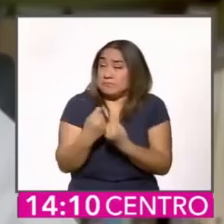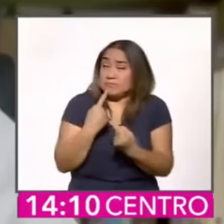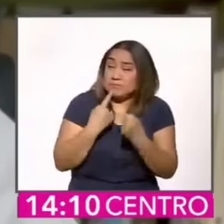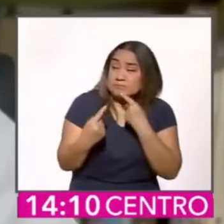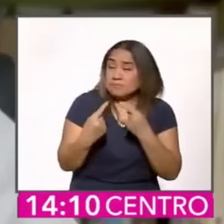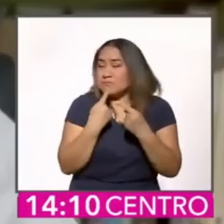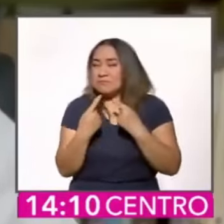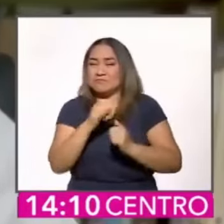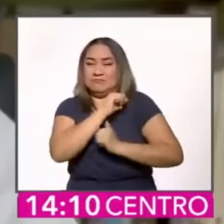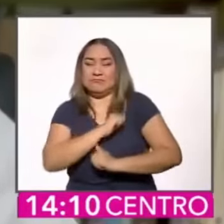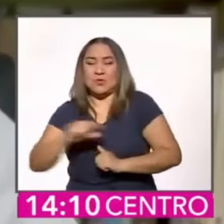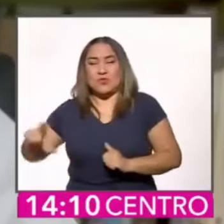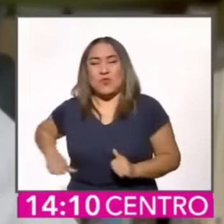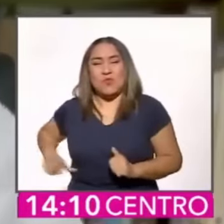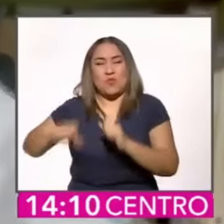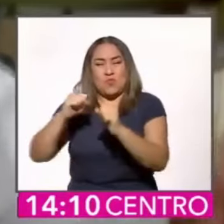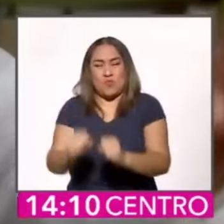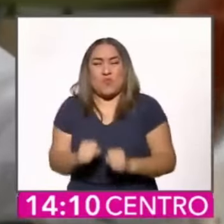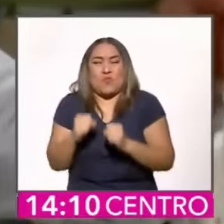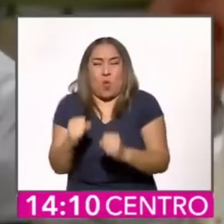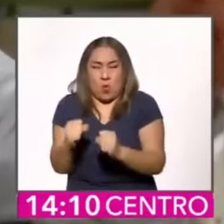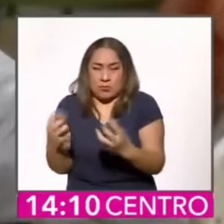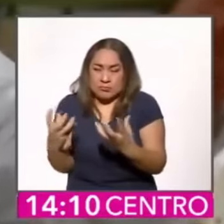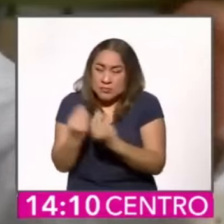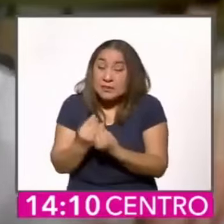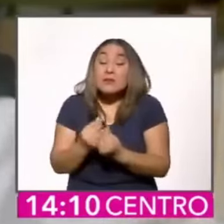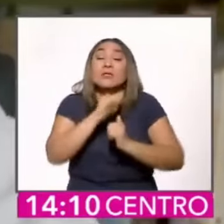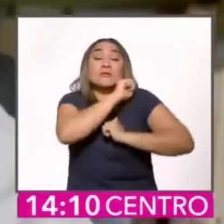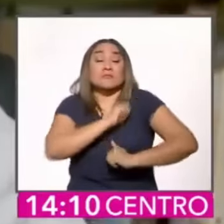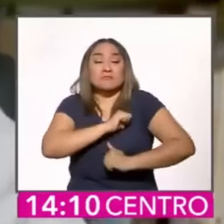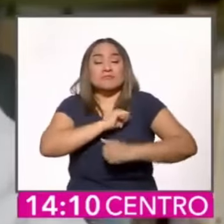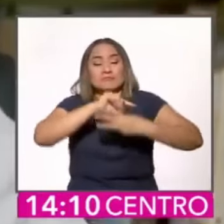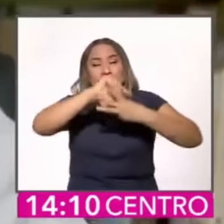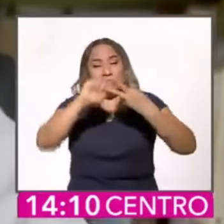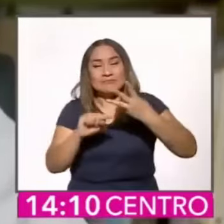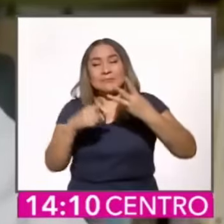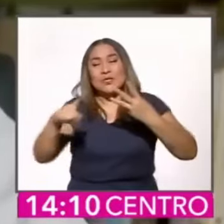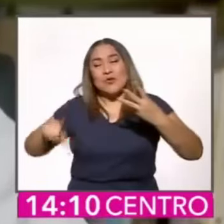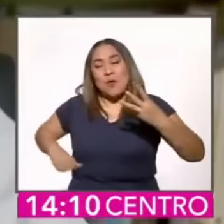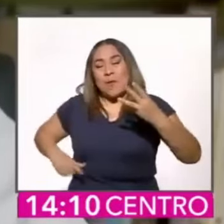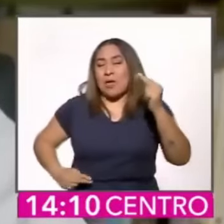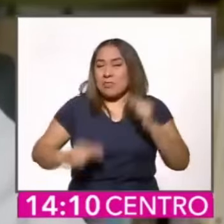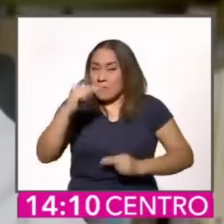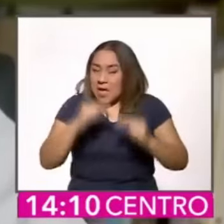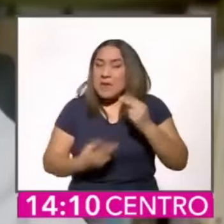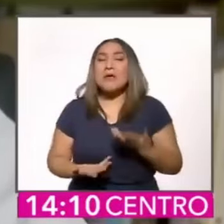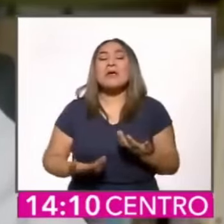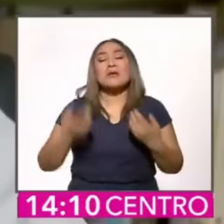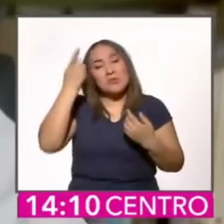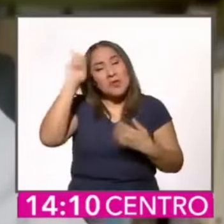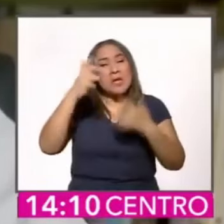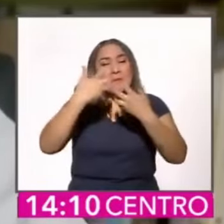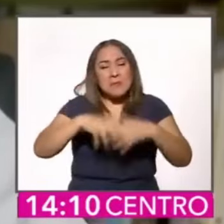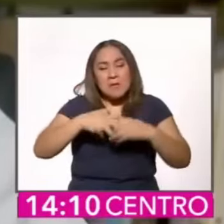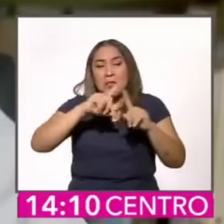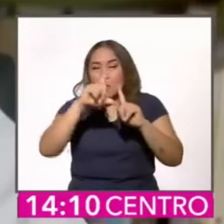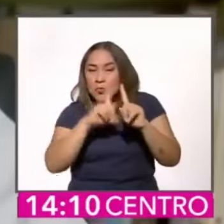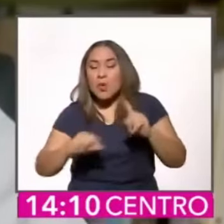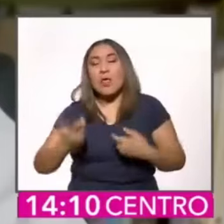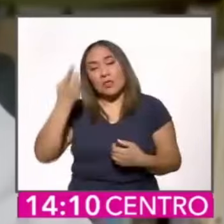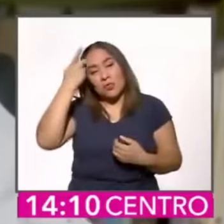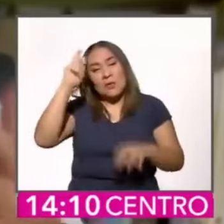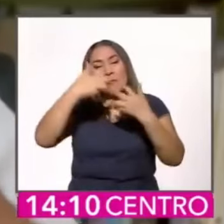los poderes del Estado, autoridades de los tres niveles de gobierno, empresarios nacionales y